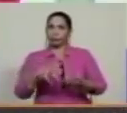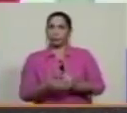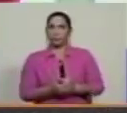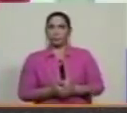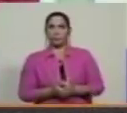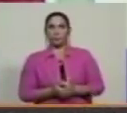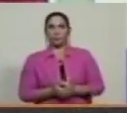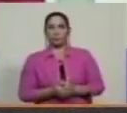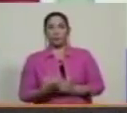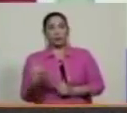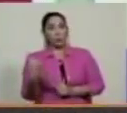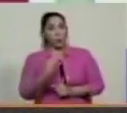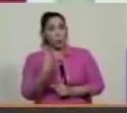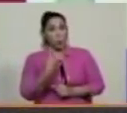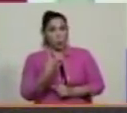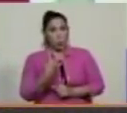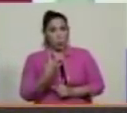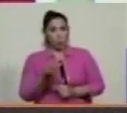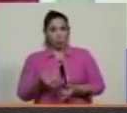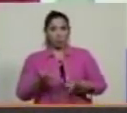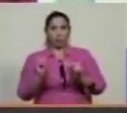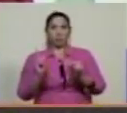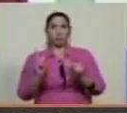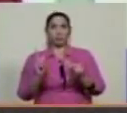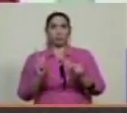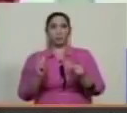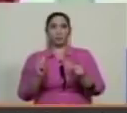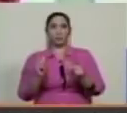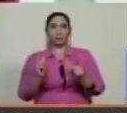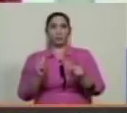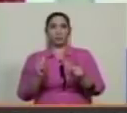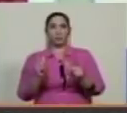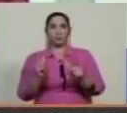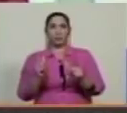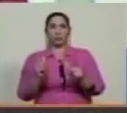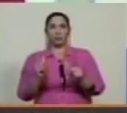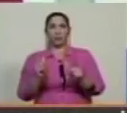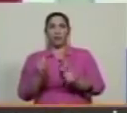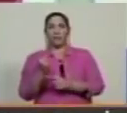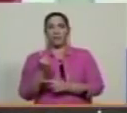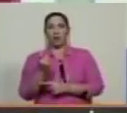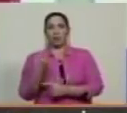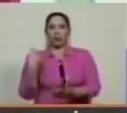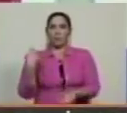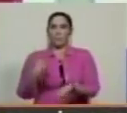que el único autorizado para endeudar a la República es el Ejecutivo.